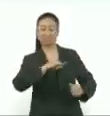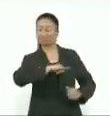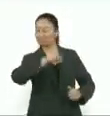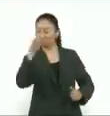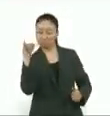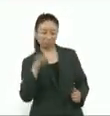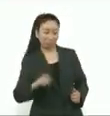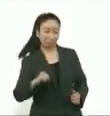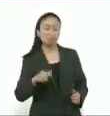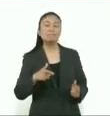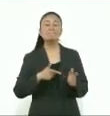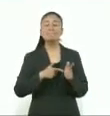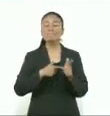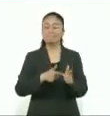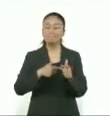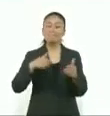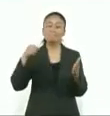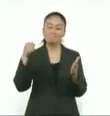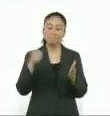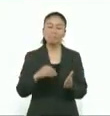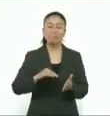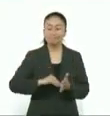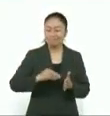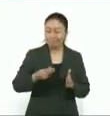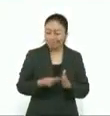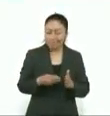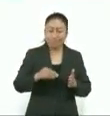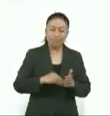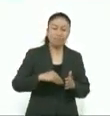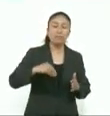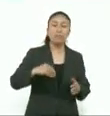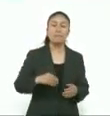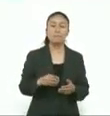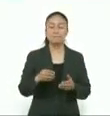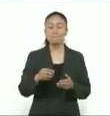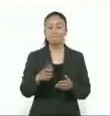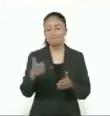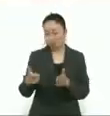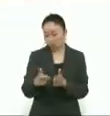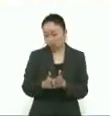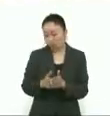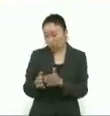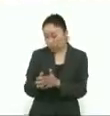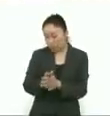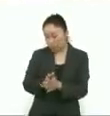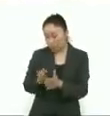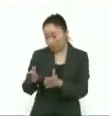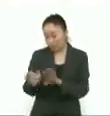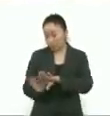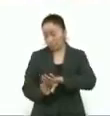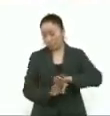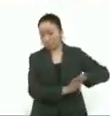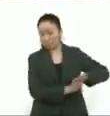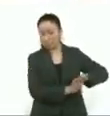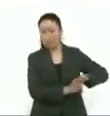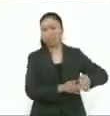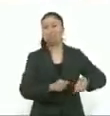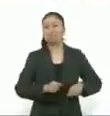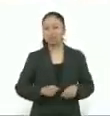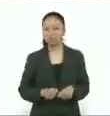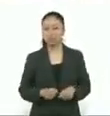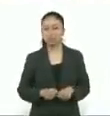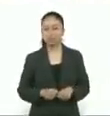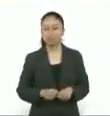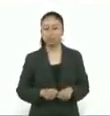que vamos a seguir insistiendo en combatir la corrupción y la impunidad, las que vamos